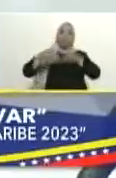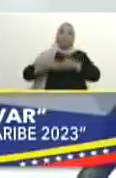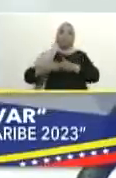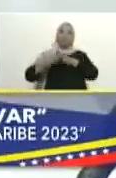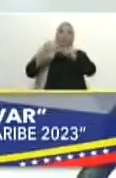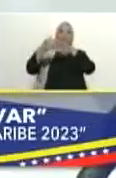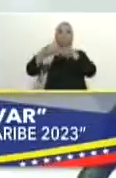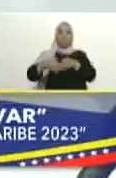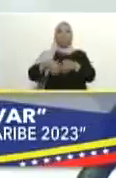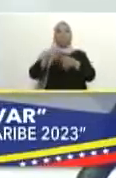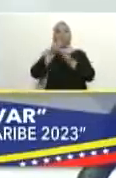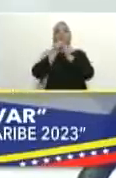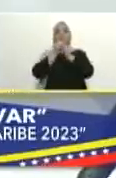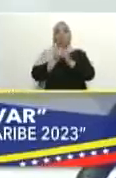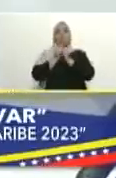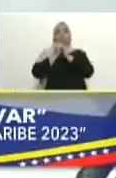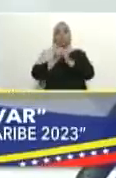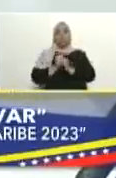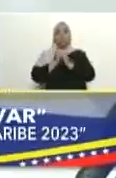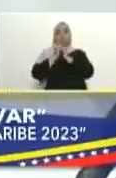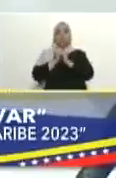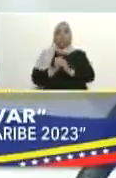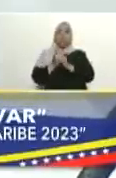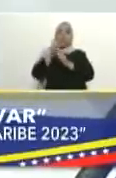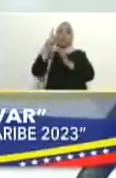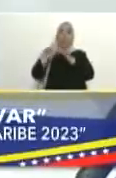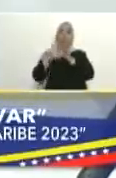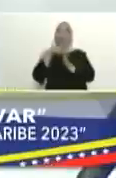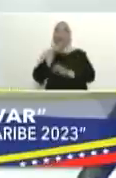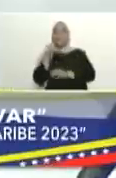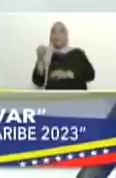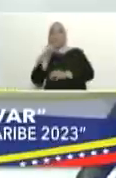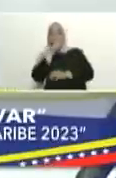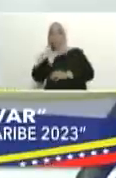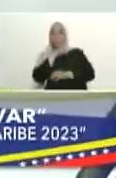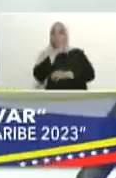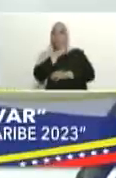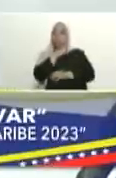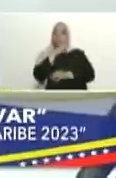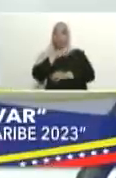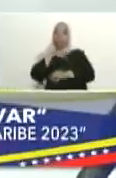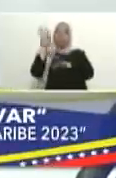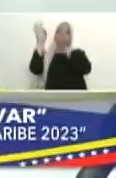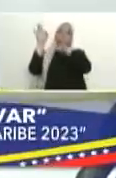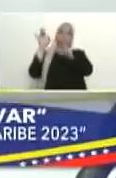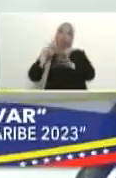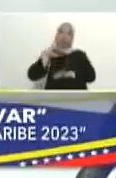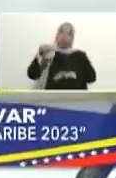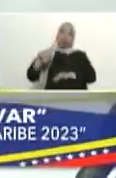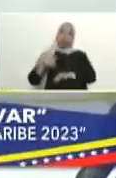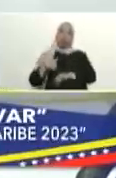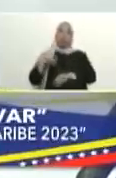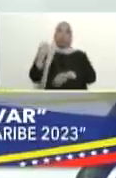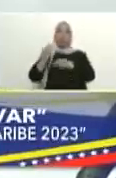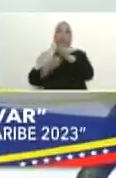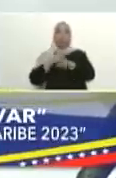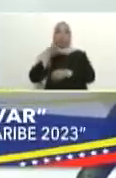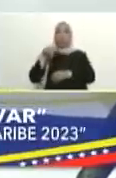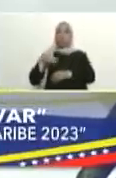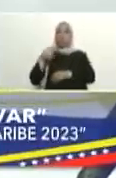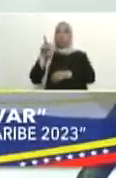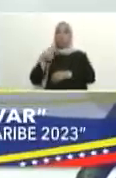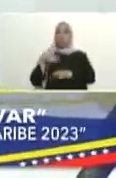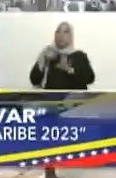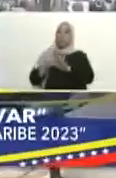te suplicamos, te dignes por medio de mi ministerio episcopal derramar tu bendición sobre esta tripulación y